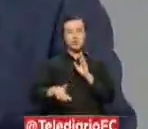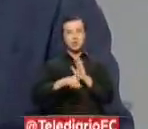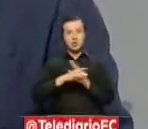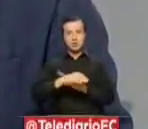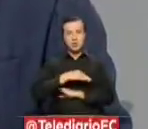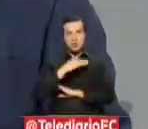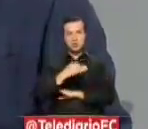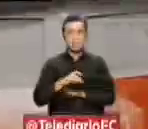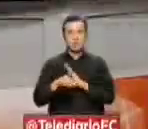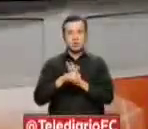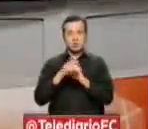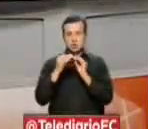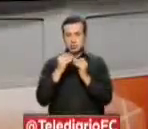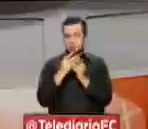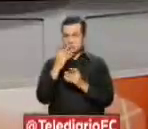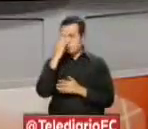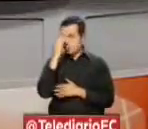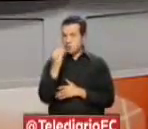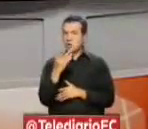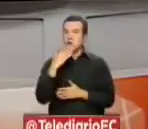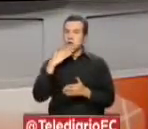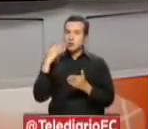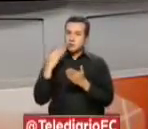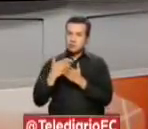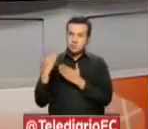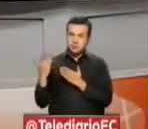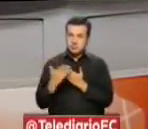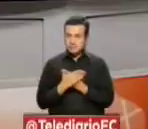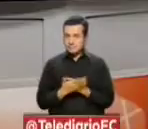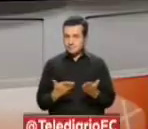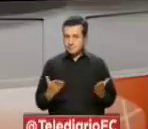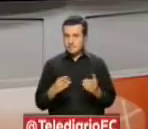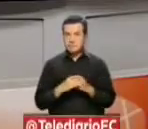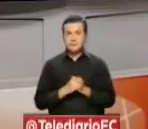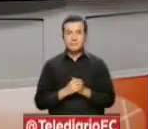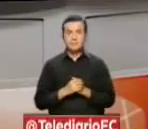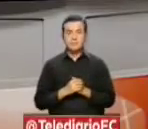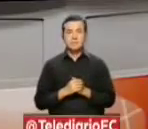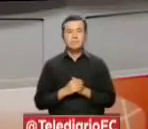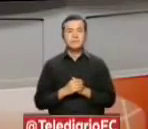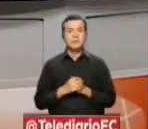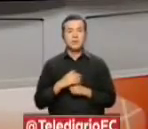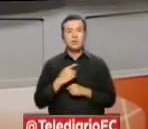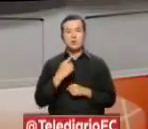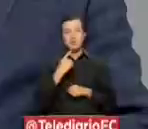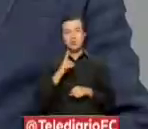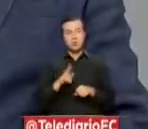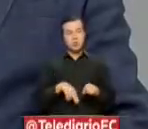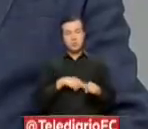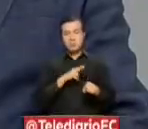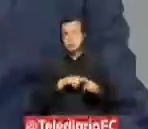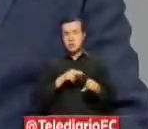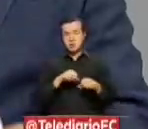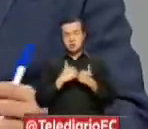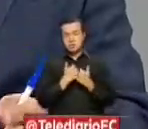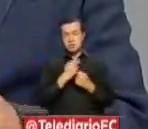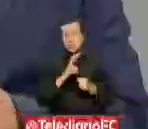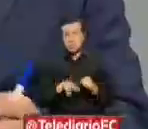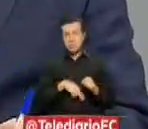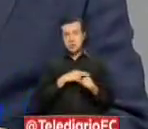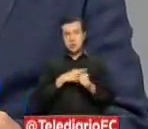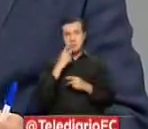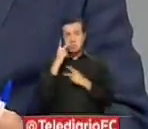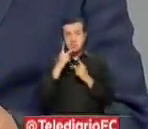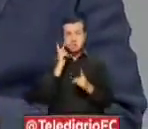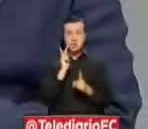la Asamblea Nacional. Buen día, gracias por estar aquí. Era normal, dice la asambleísta Sofía Espín, la visita que